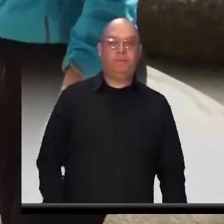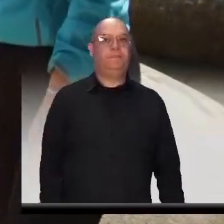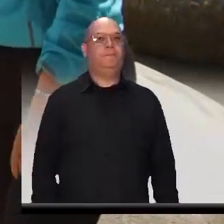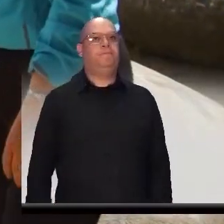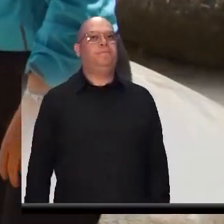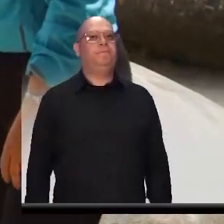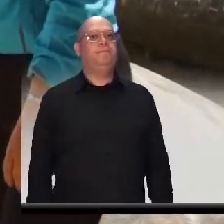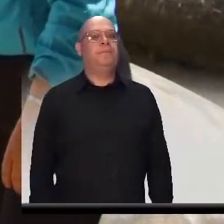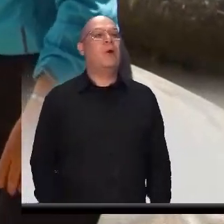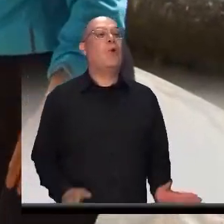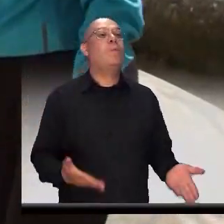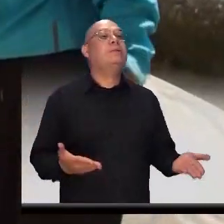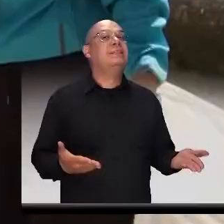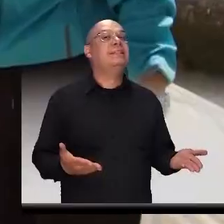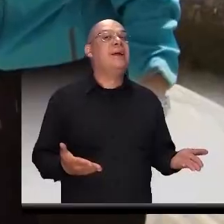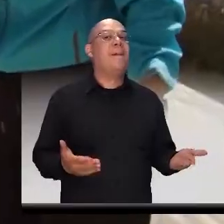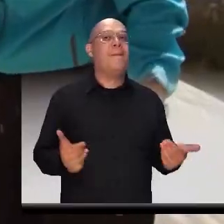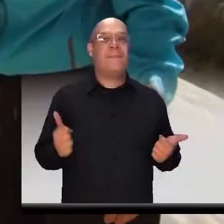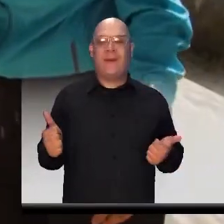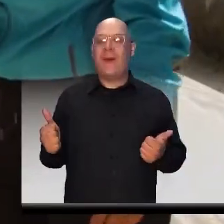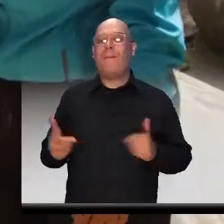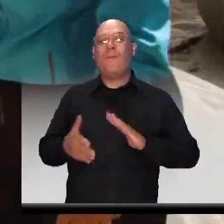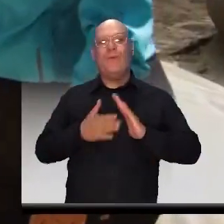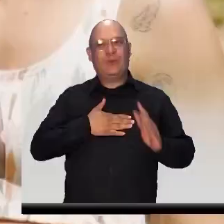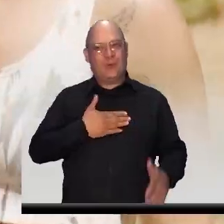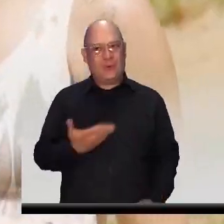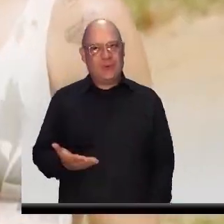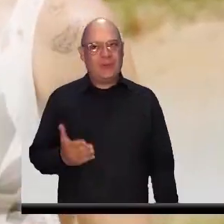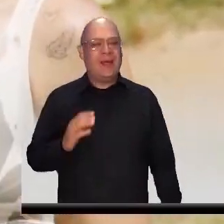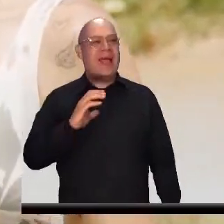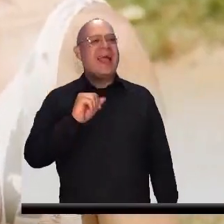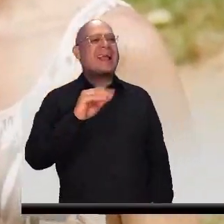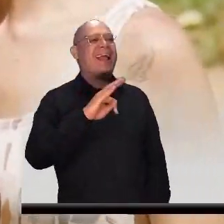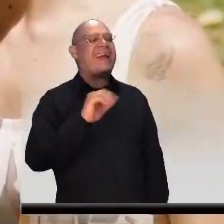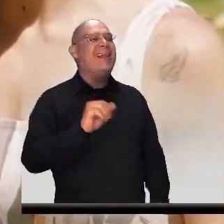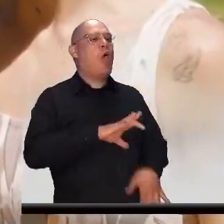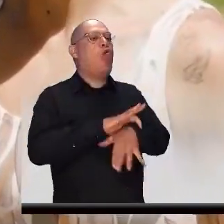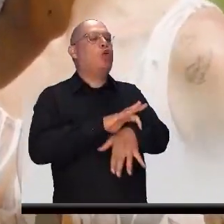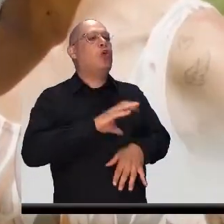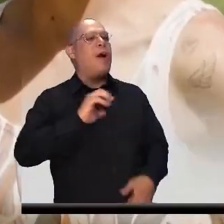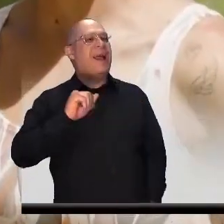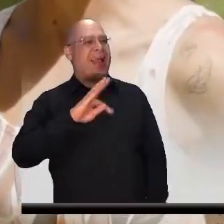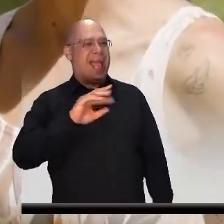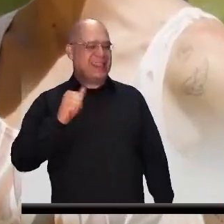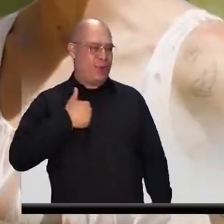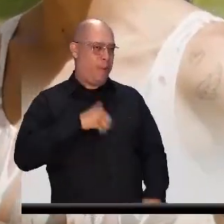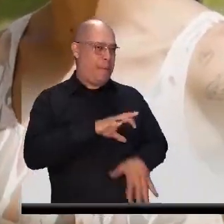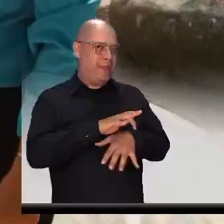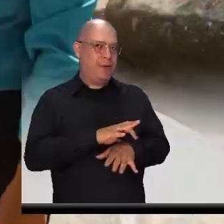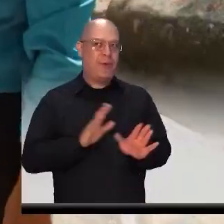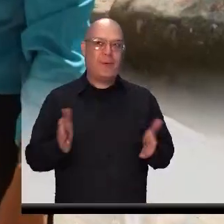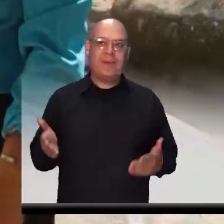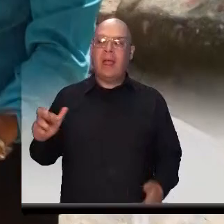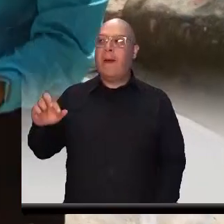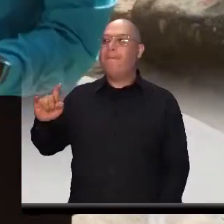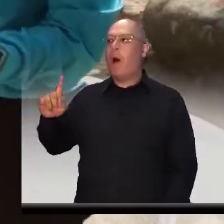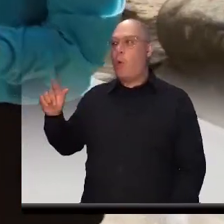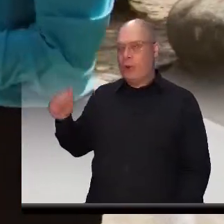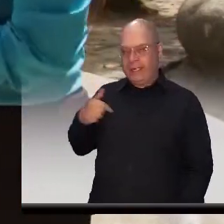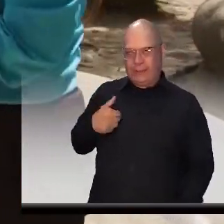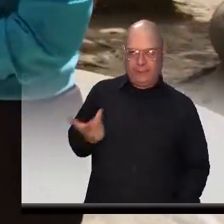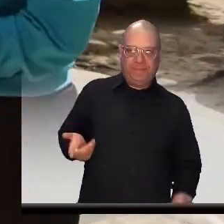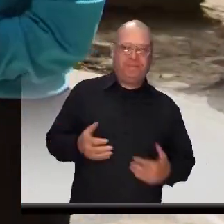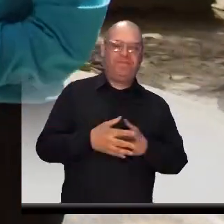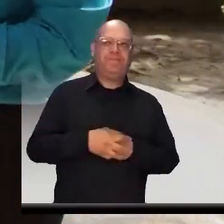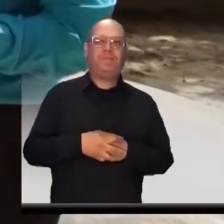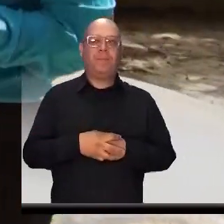¿Cómo están? ¿Qué ¿Cómo tal? Está bien. Mucho gusto. Mucho gusto. Cata, la doctora Cata, es que soy médica. ¿Cómo están? Bien, doctora Paulina, ¿cómo estás? Bien, gracias. Ahí es que les